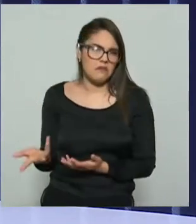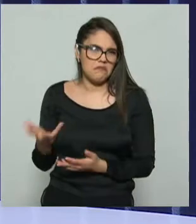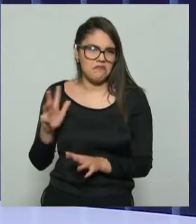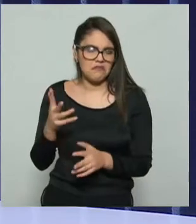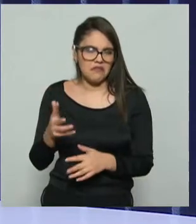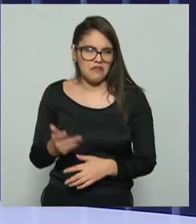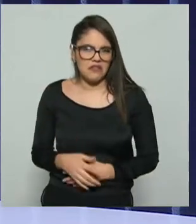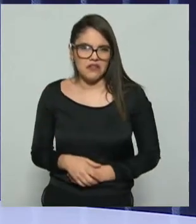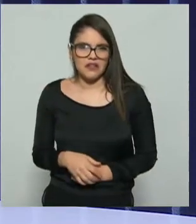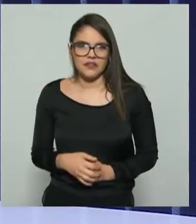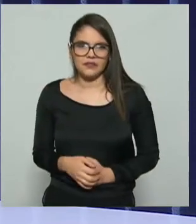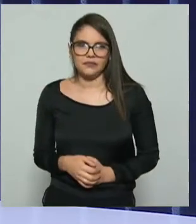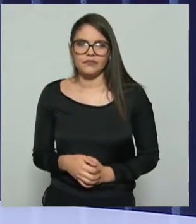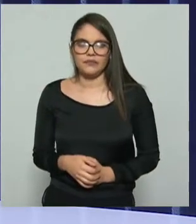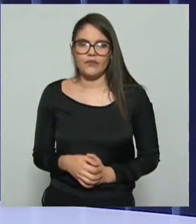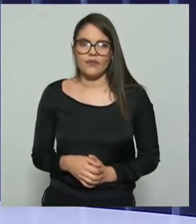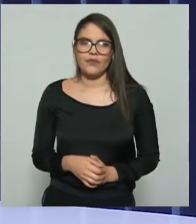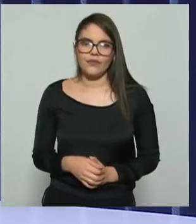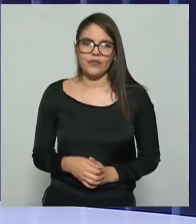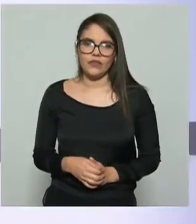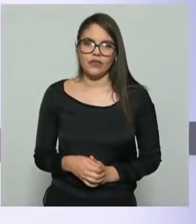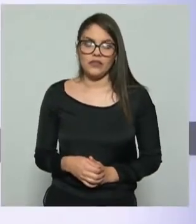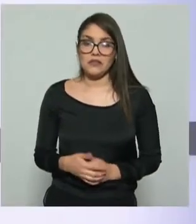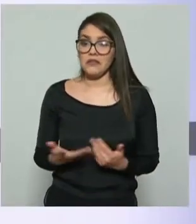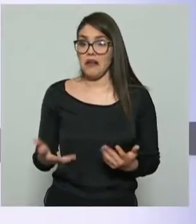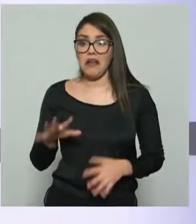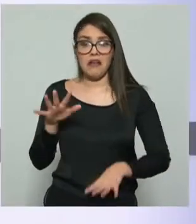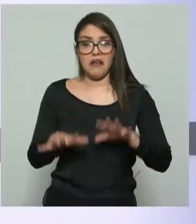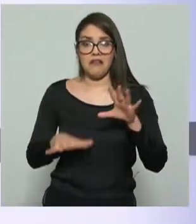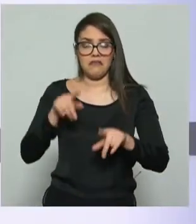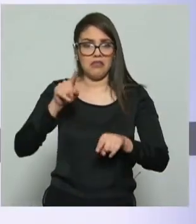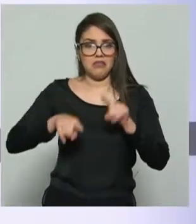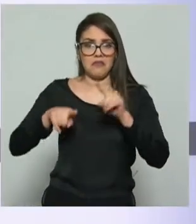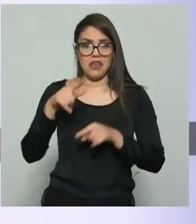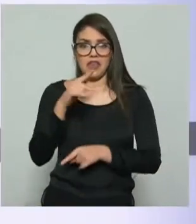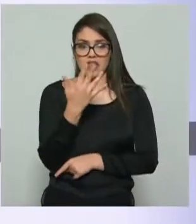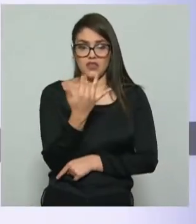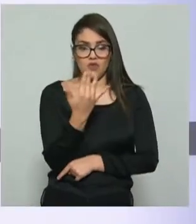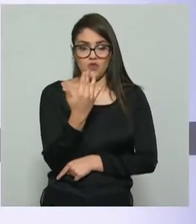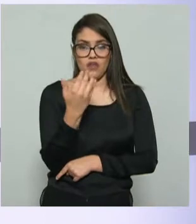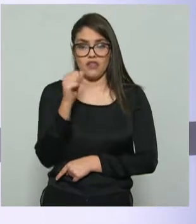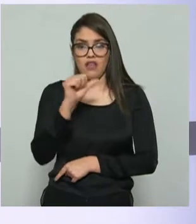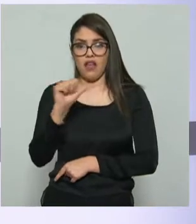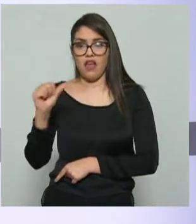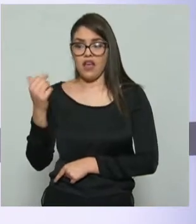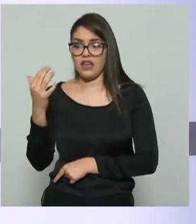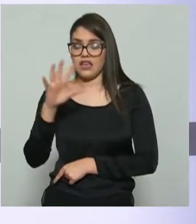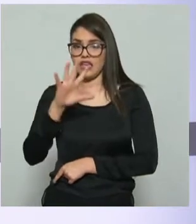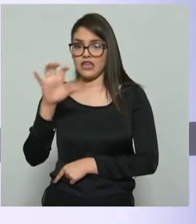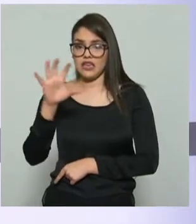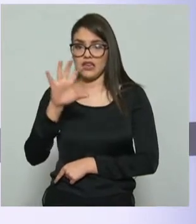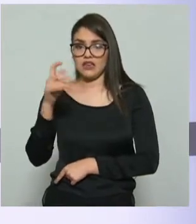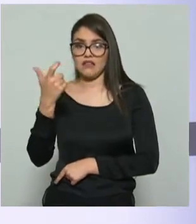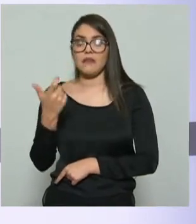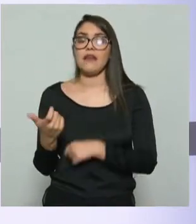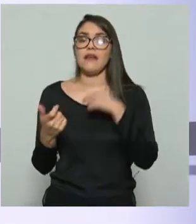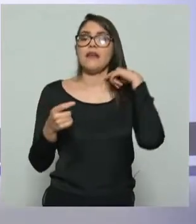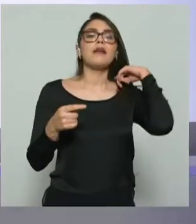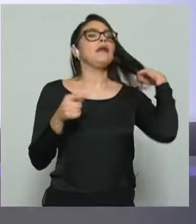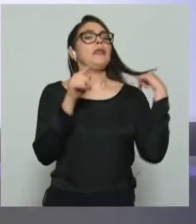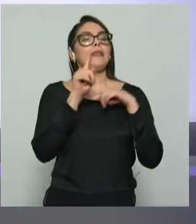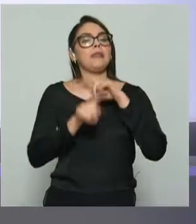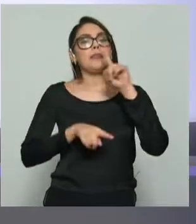mercado negro de la pornografía? Es que puede variar desde los 50 hasta los 500 pesos, dependiendo de quién está en la